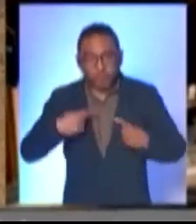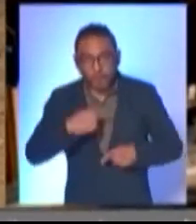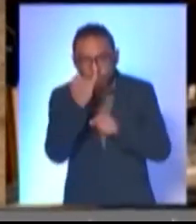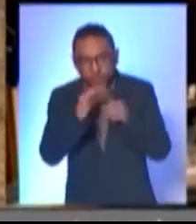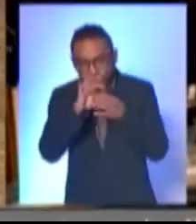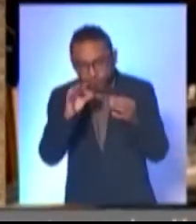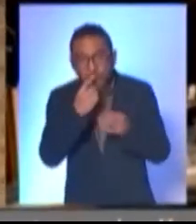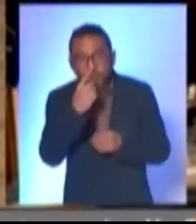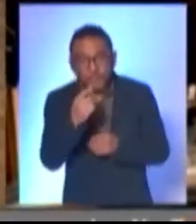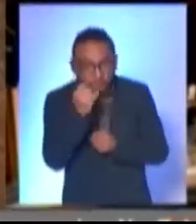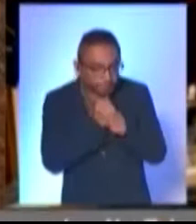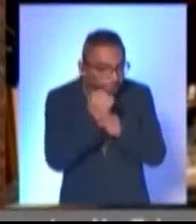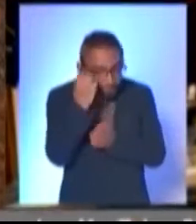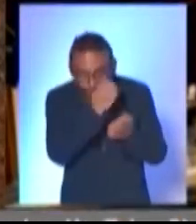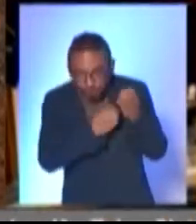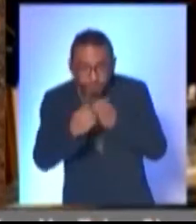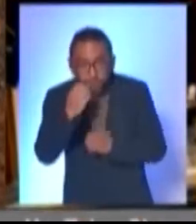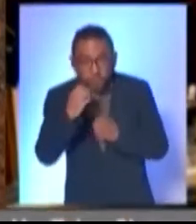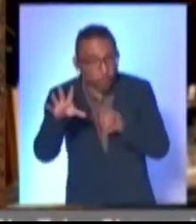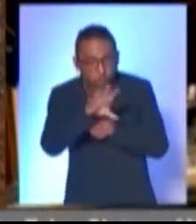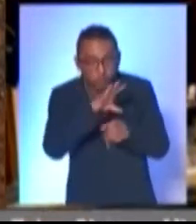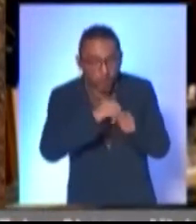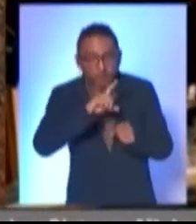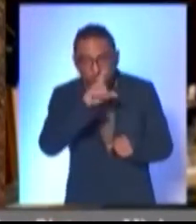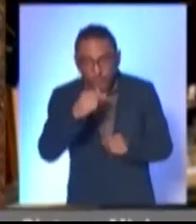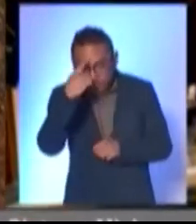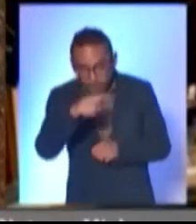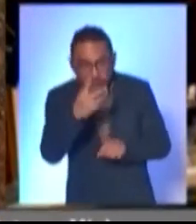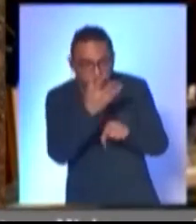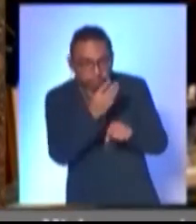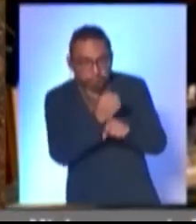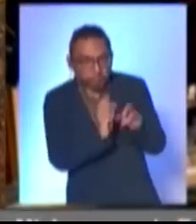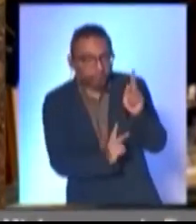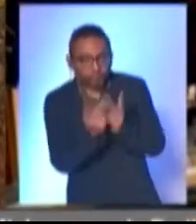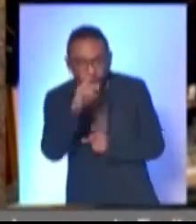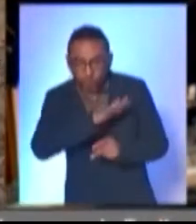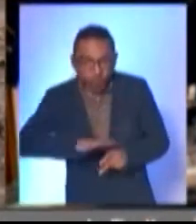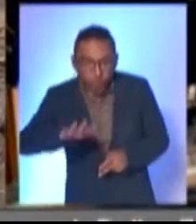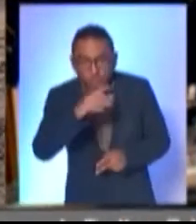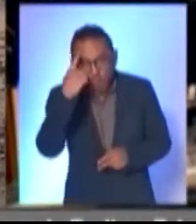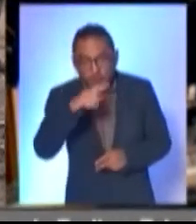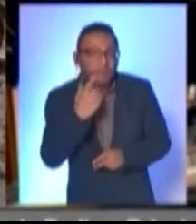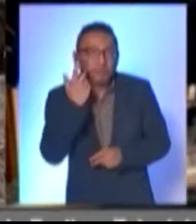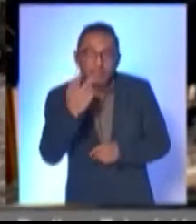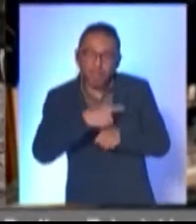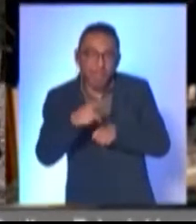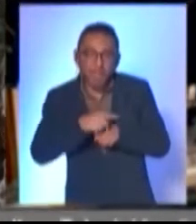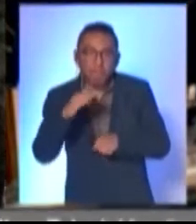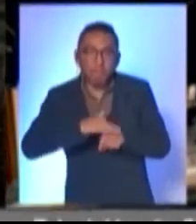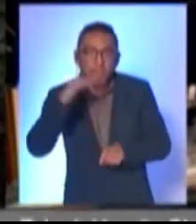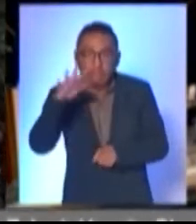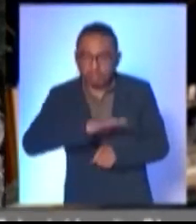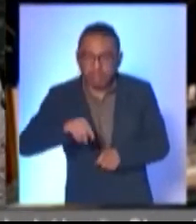un estudio completo para luego trabajar en la restauración de la cubierta vegetal afectada y evitar así mayores daños en la zona